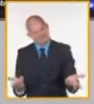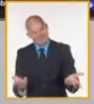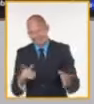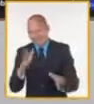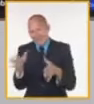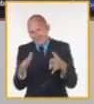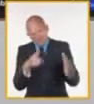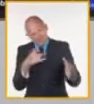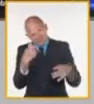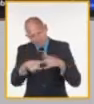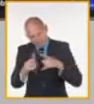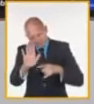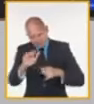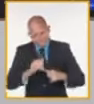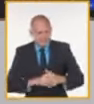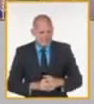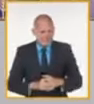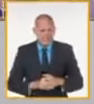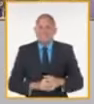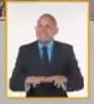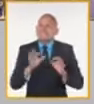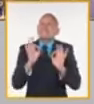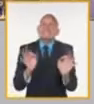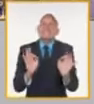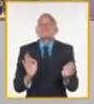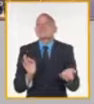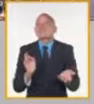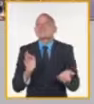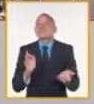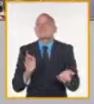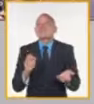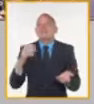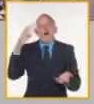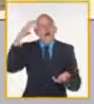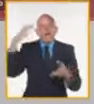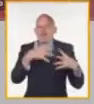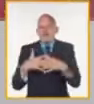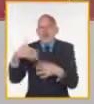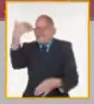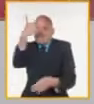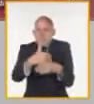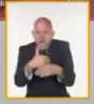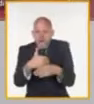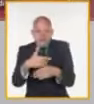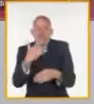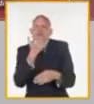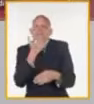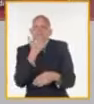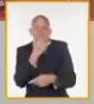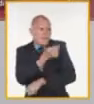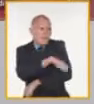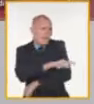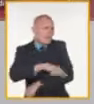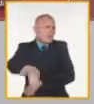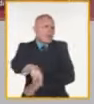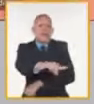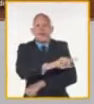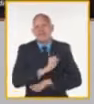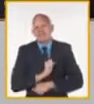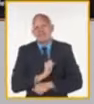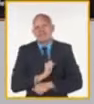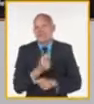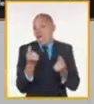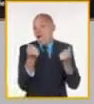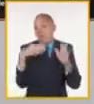hace a a al pueblo cubano los muertos que que pudieran haber eh tenido este tipo